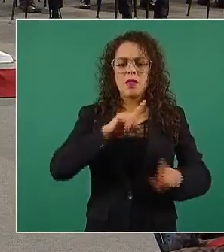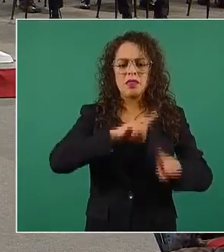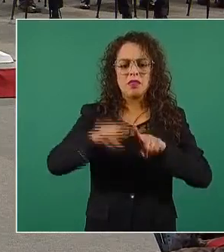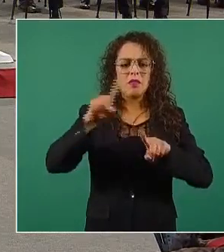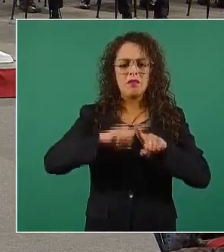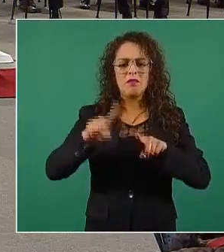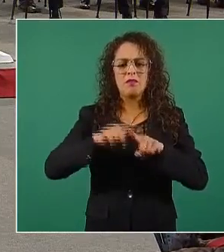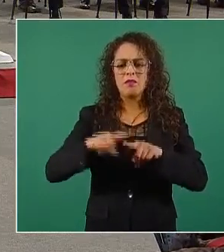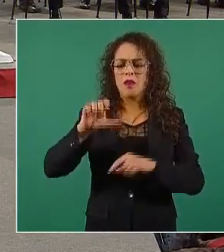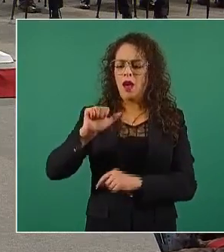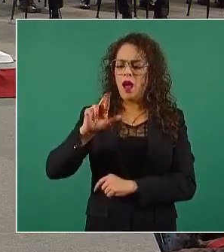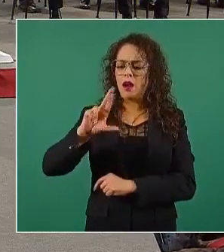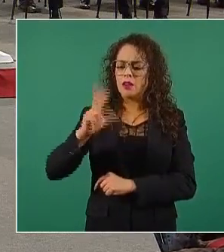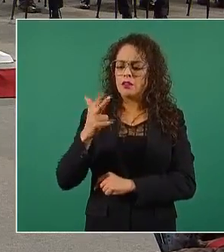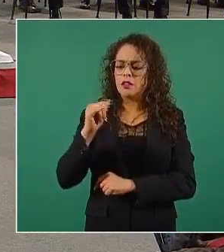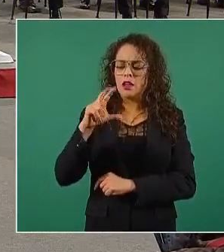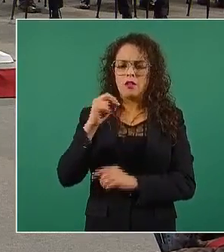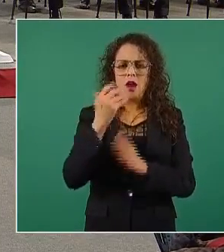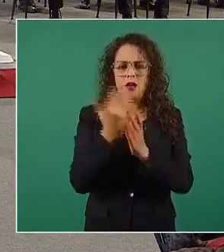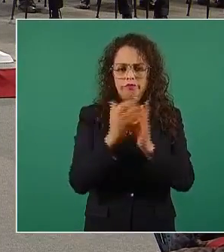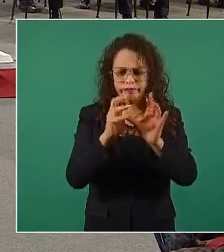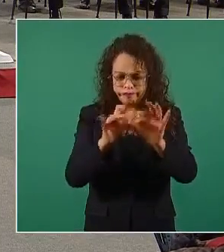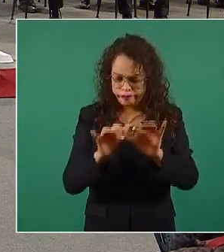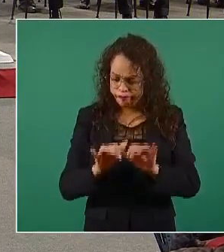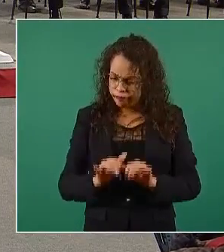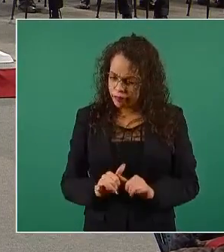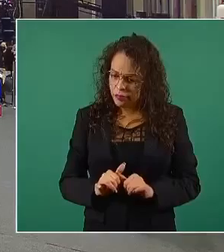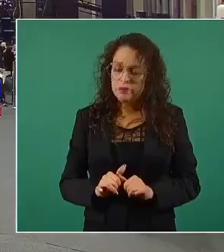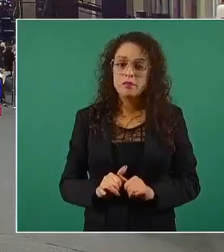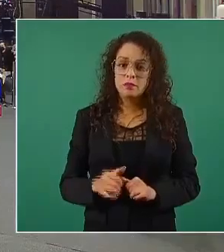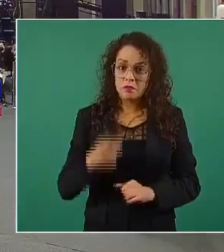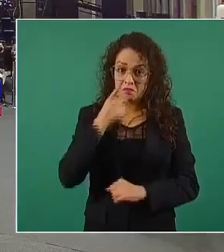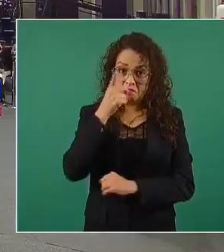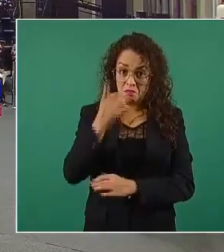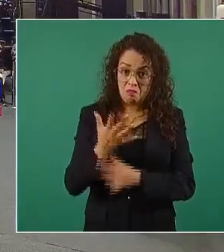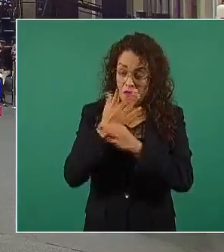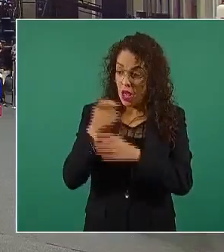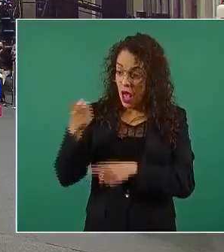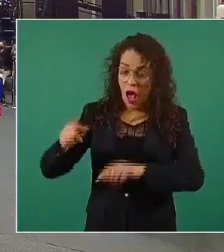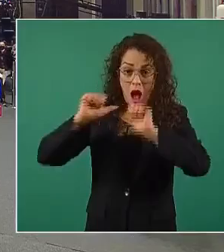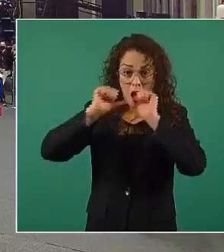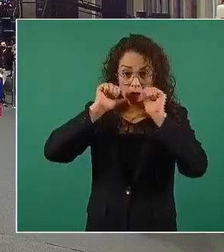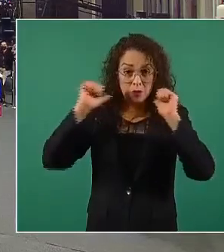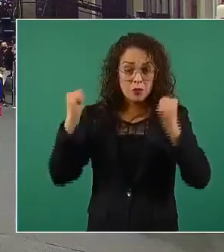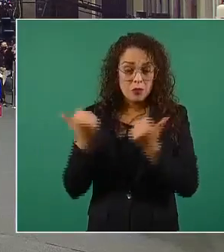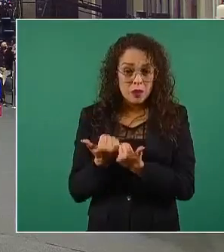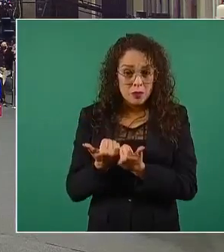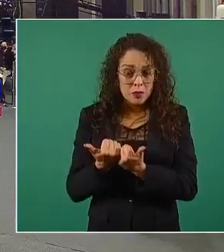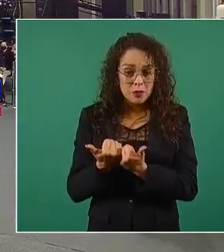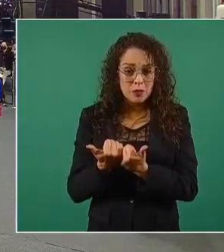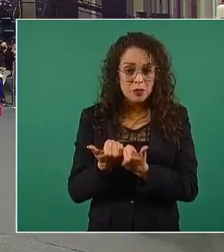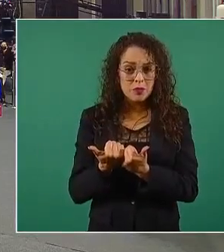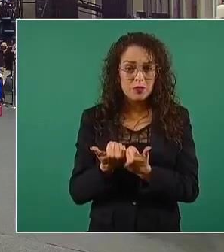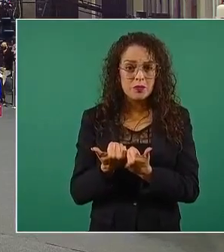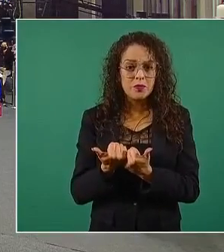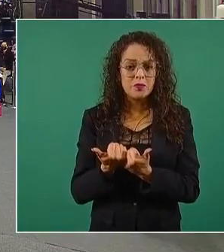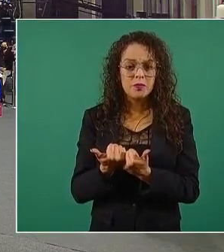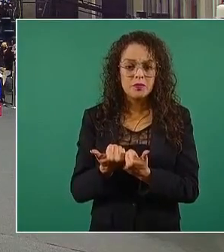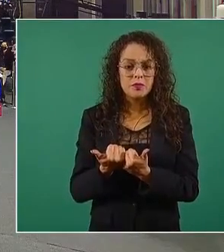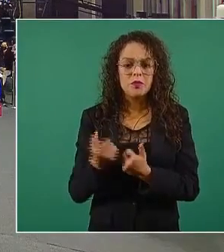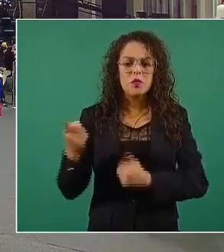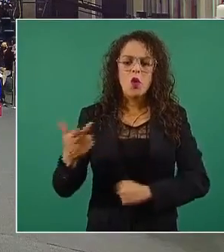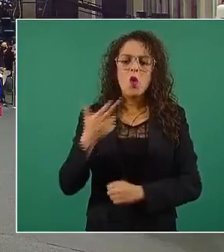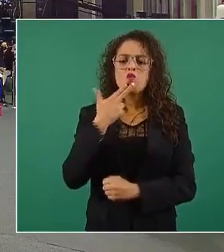archivos que esta asociación ocupa, digamos,